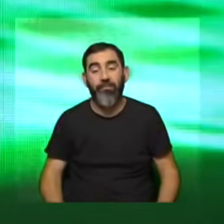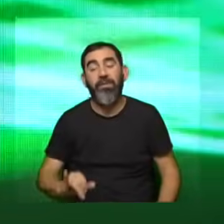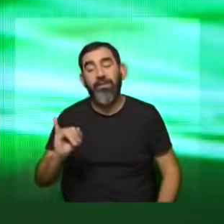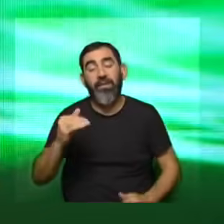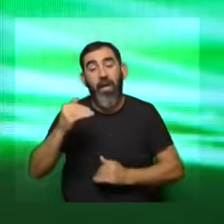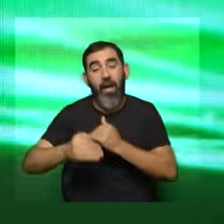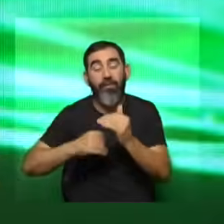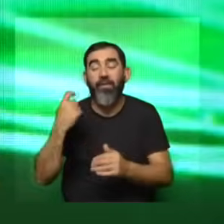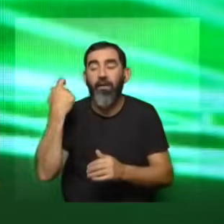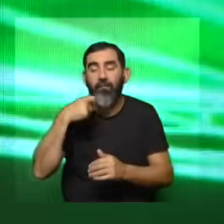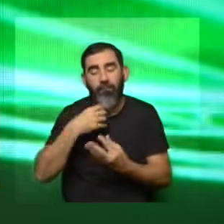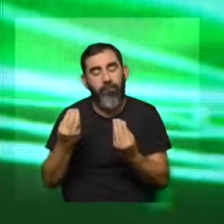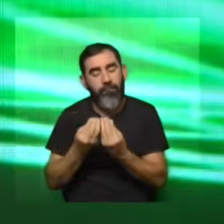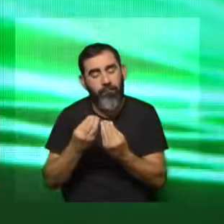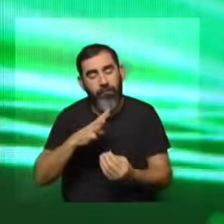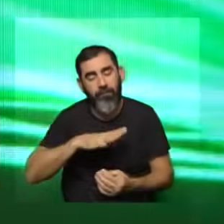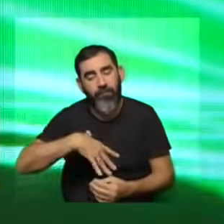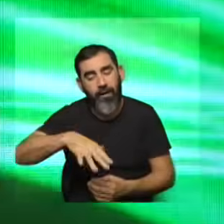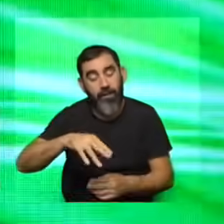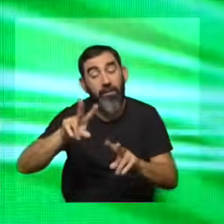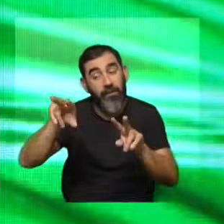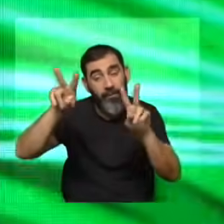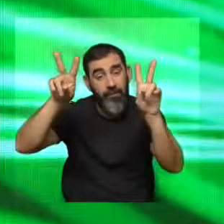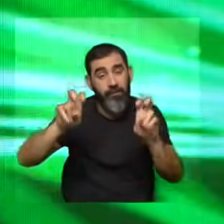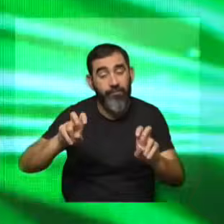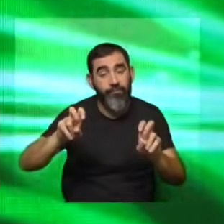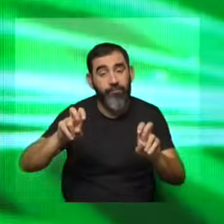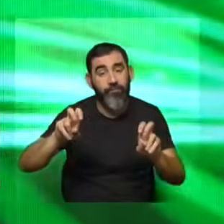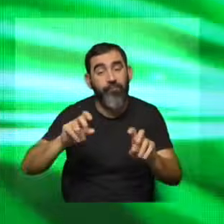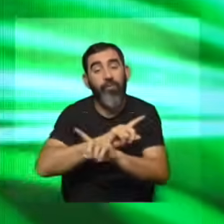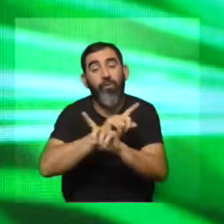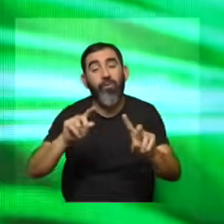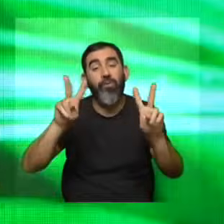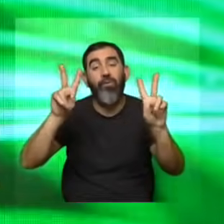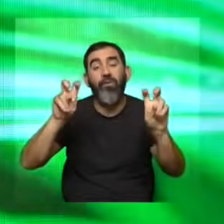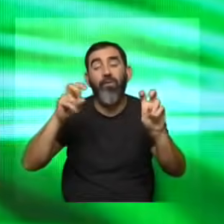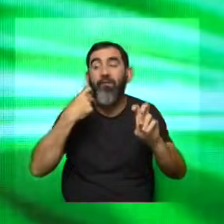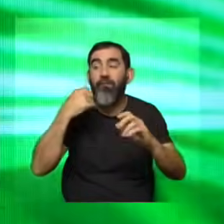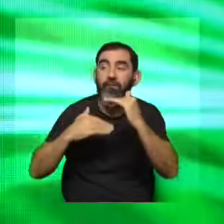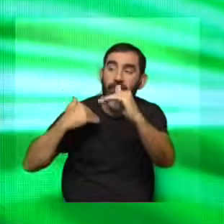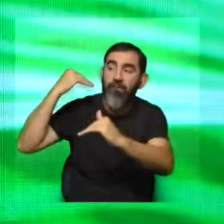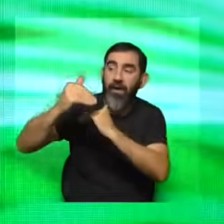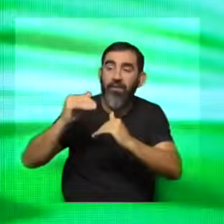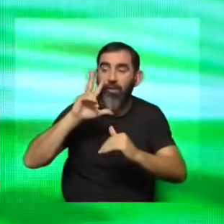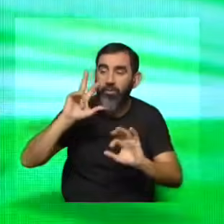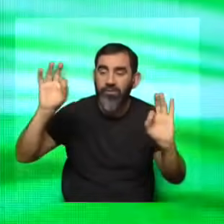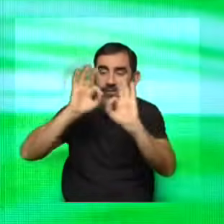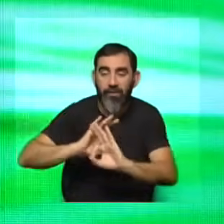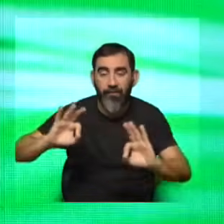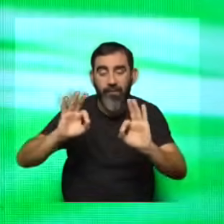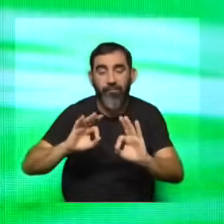avanzado, falta muchísimo. Yo creo que es una temática que no está jerarquizada, que no la vemos, está